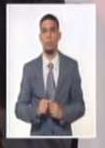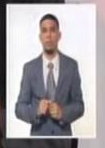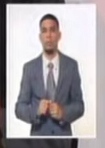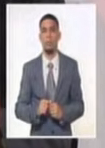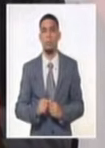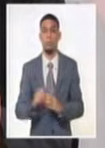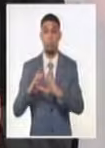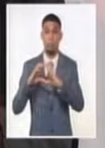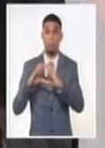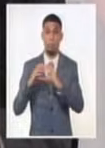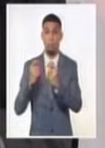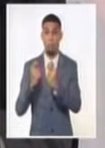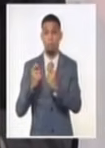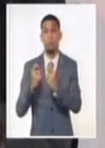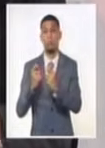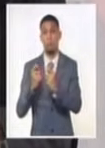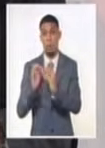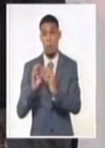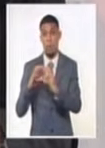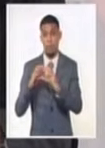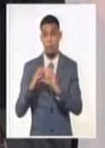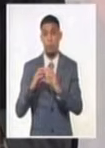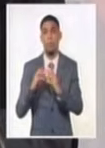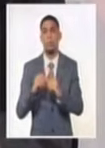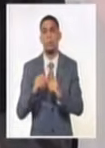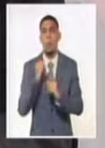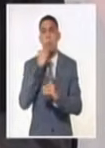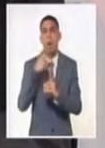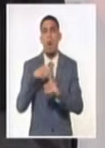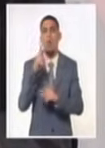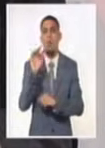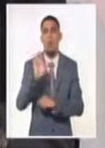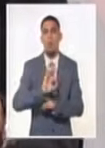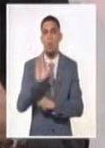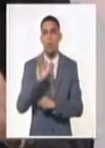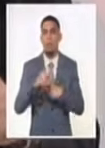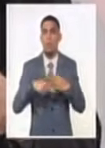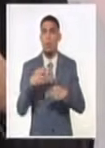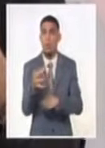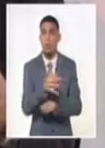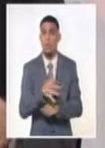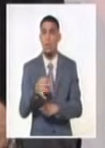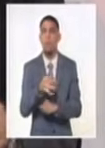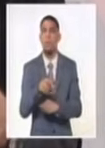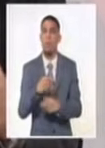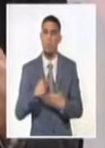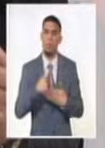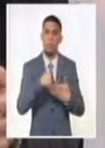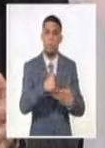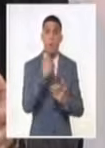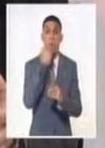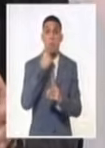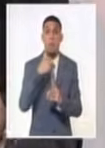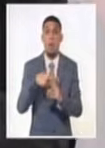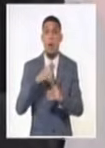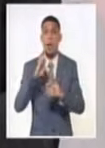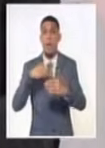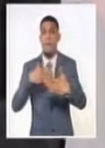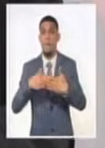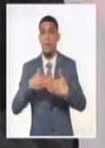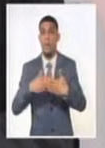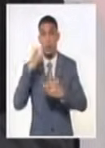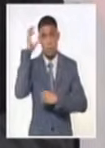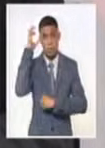tiene limitaciones, pero también con el 1% que se genera en los municipios, y también con el aporte social tanto de las empresas estatales como